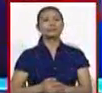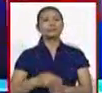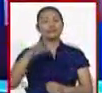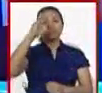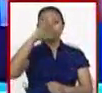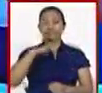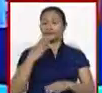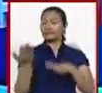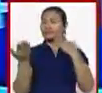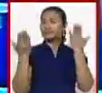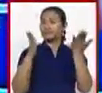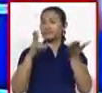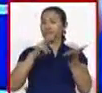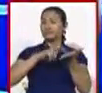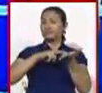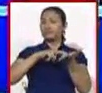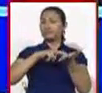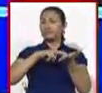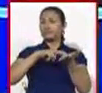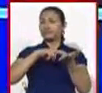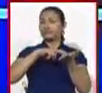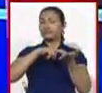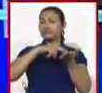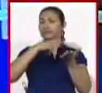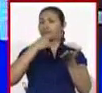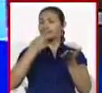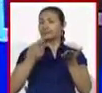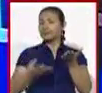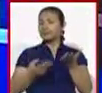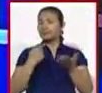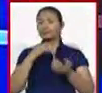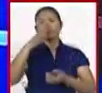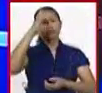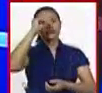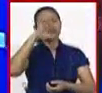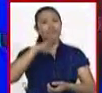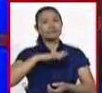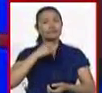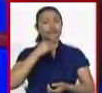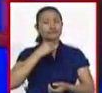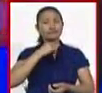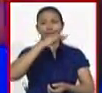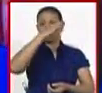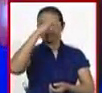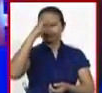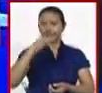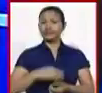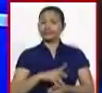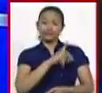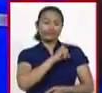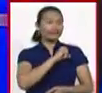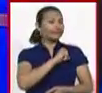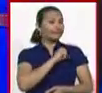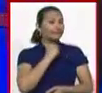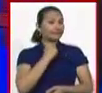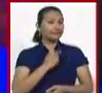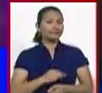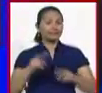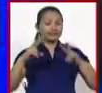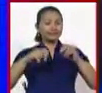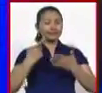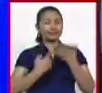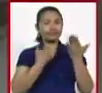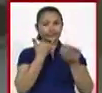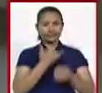porque un hombre perdió la vida tras caer de cara contra el piso. Según testigos, el hombre se encontraba en estado de ebriedad. La policía está investigando el